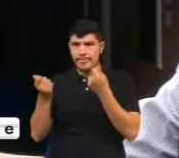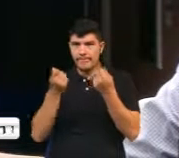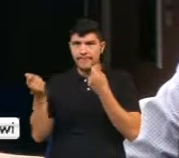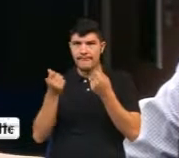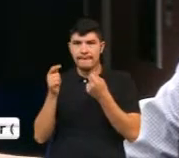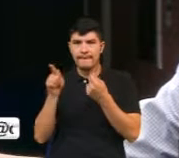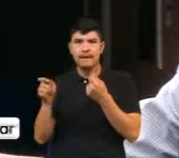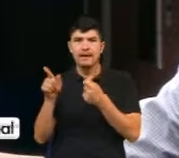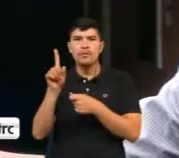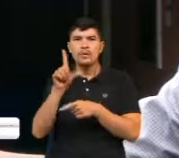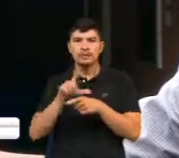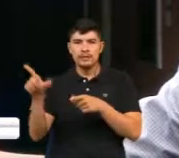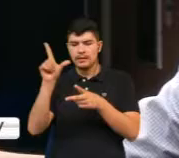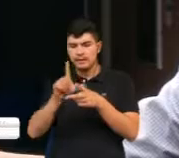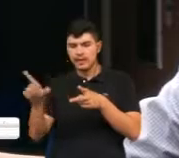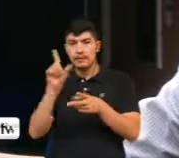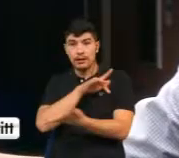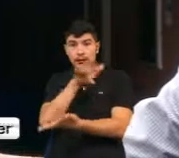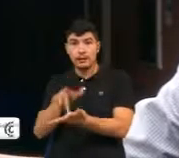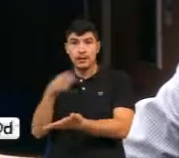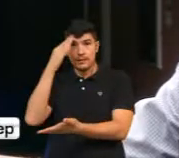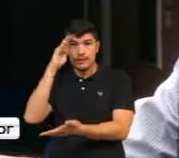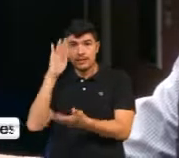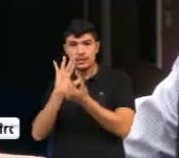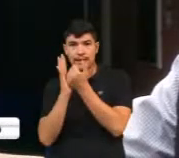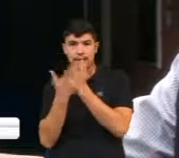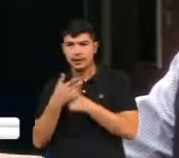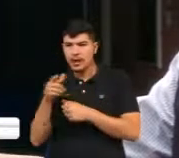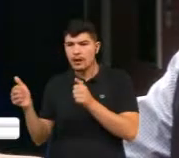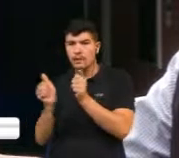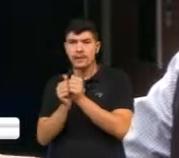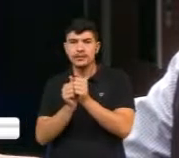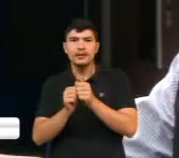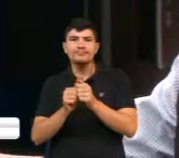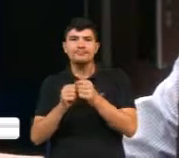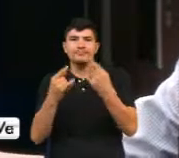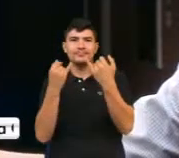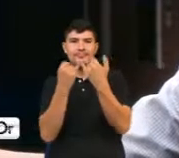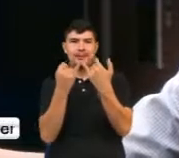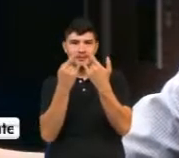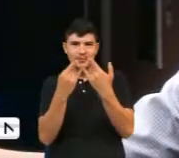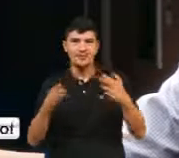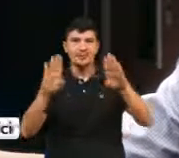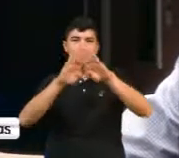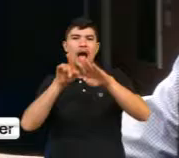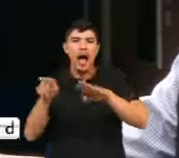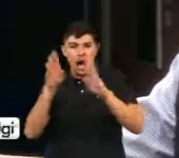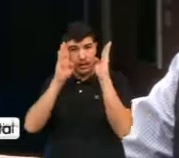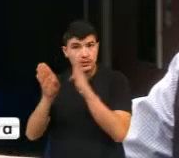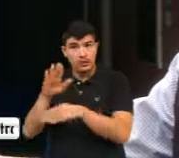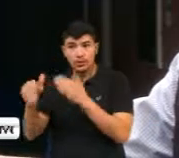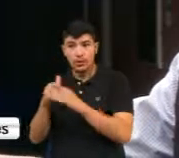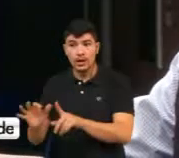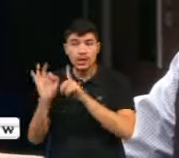cada semana está viniendo la policía ambiental acompañada de la unam están haciendo los controles respectivos para garantizar que los